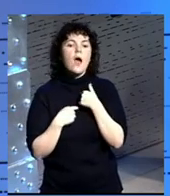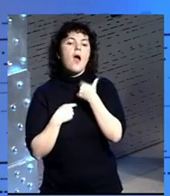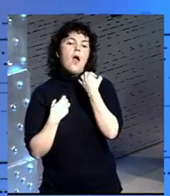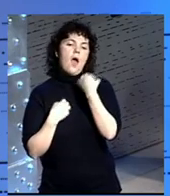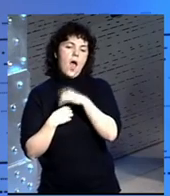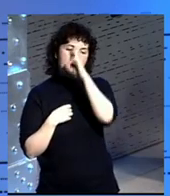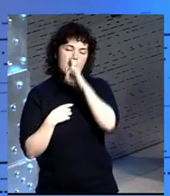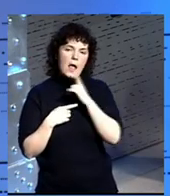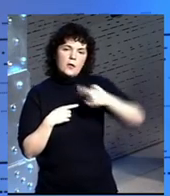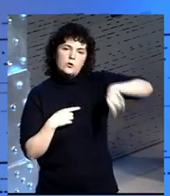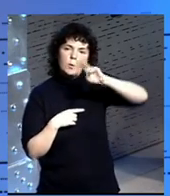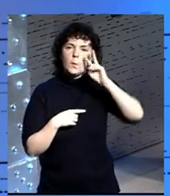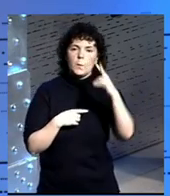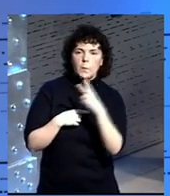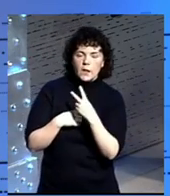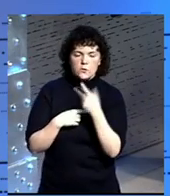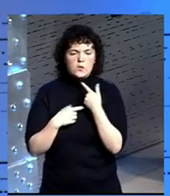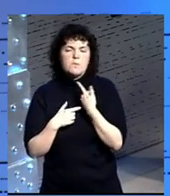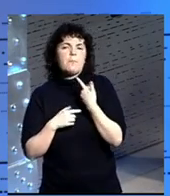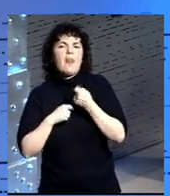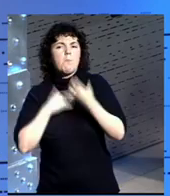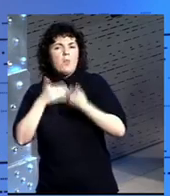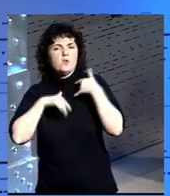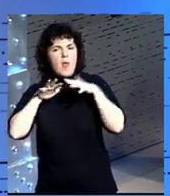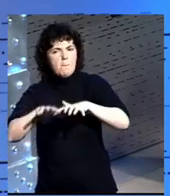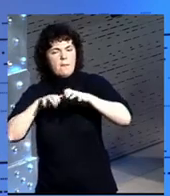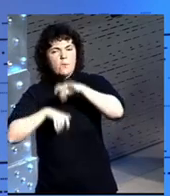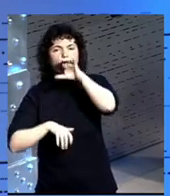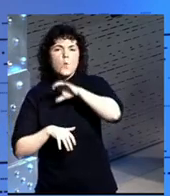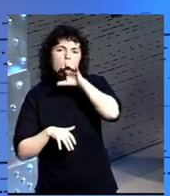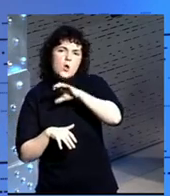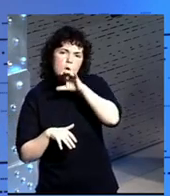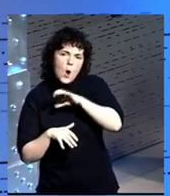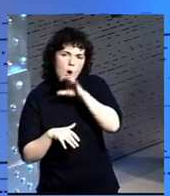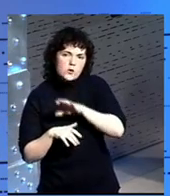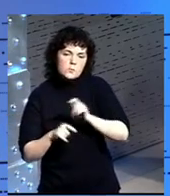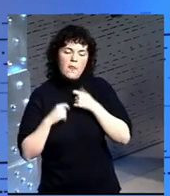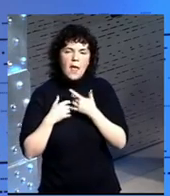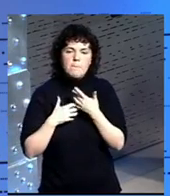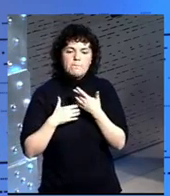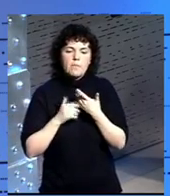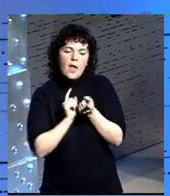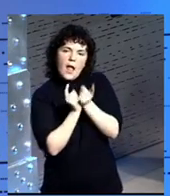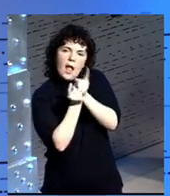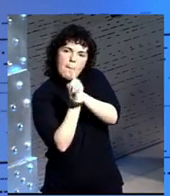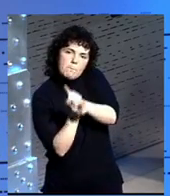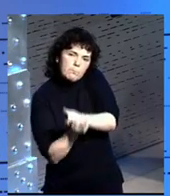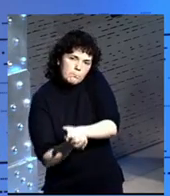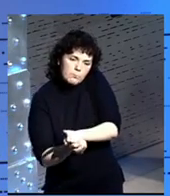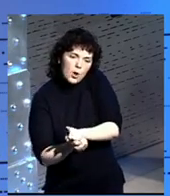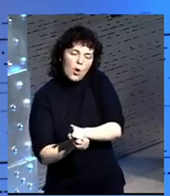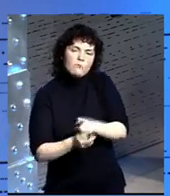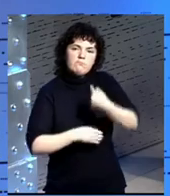aprendizaje que es muy curioso, que le pone ritmo al proceso de cambio y le